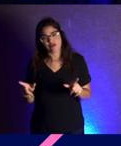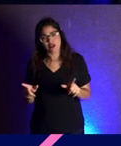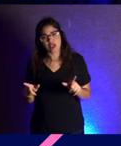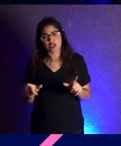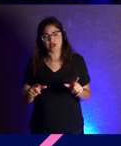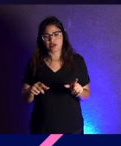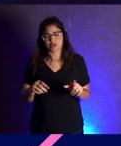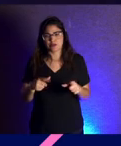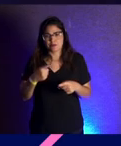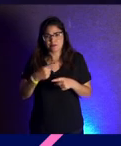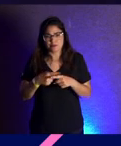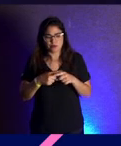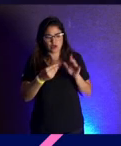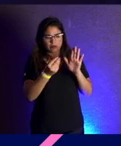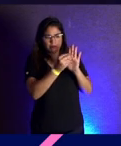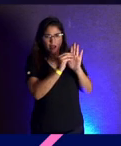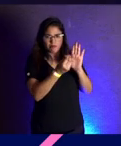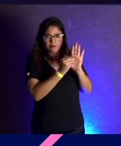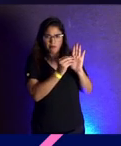en el mundo.